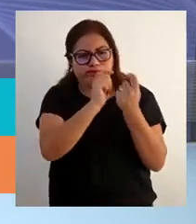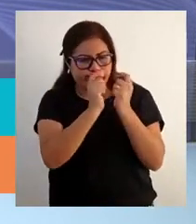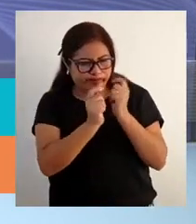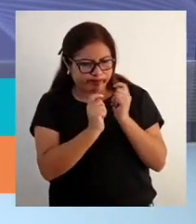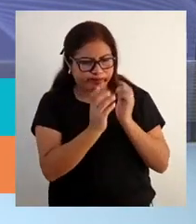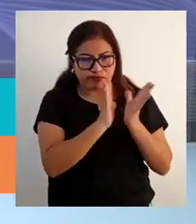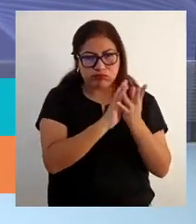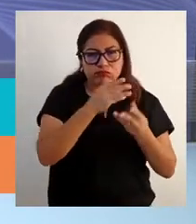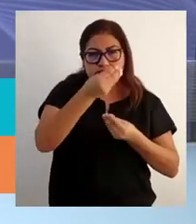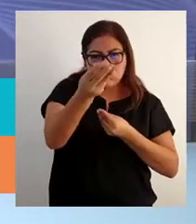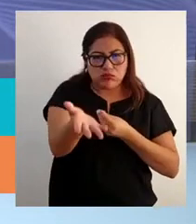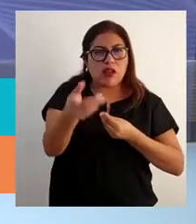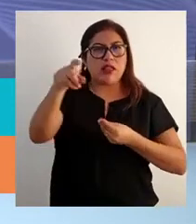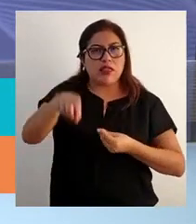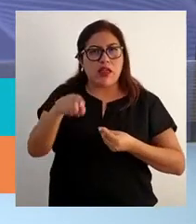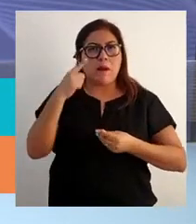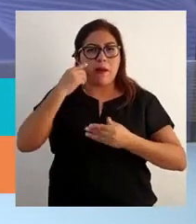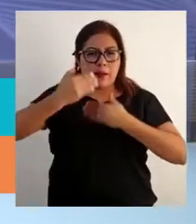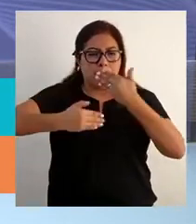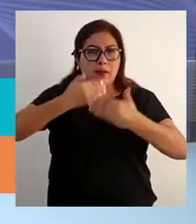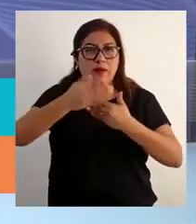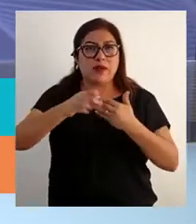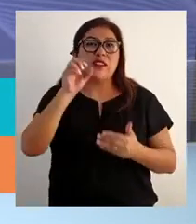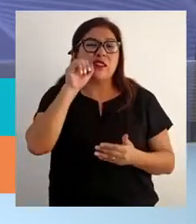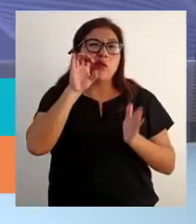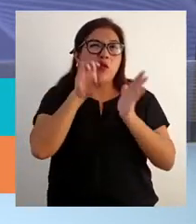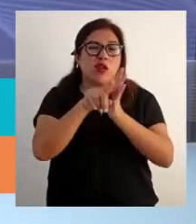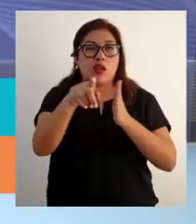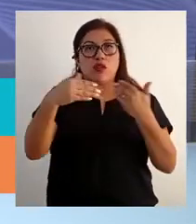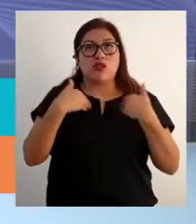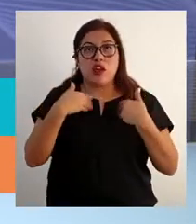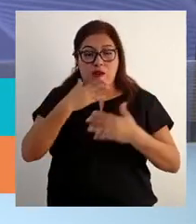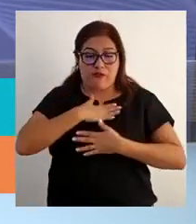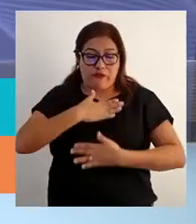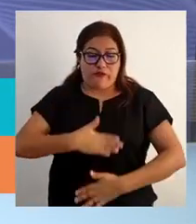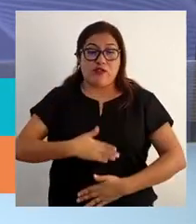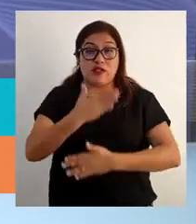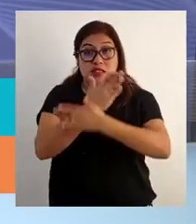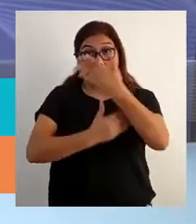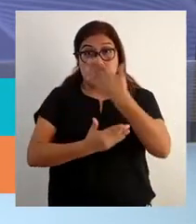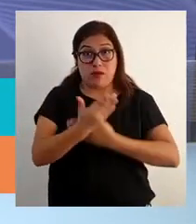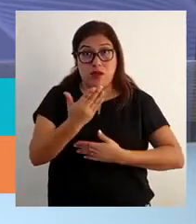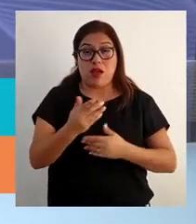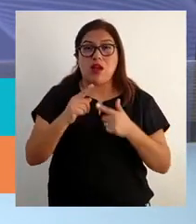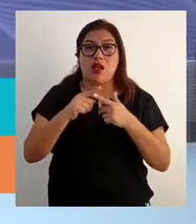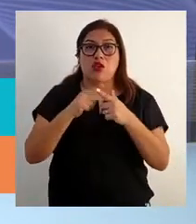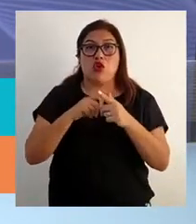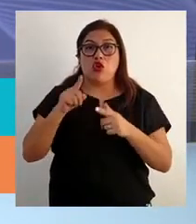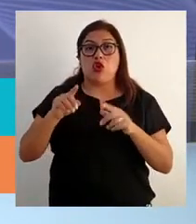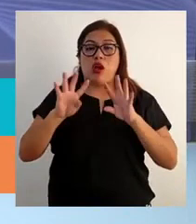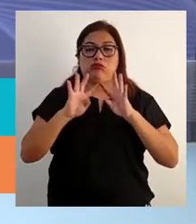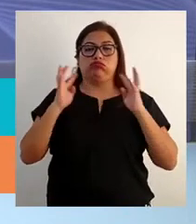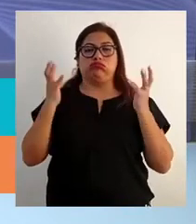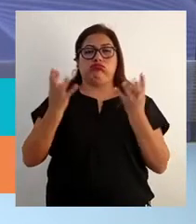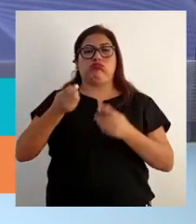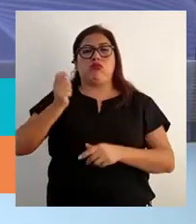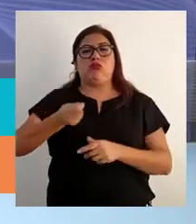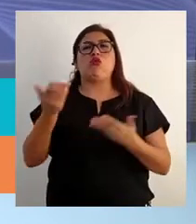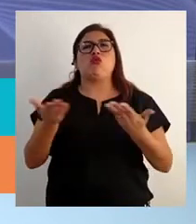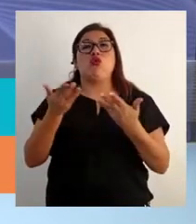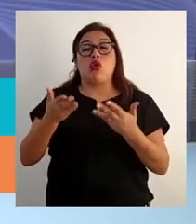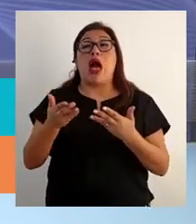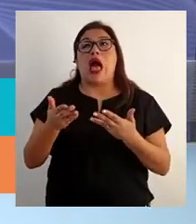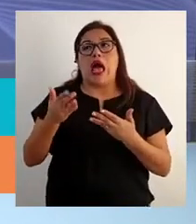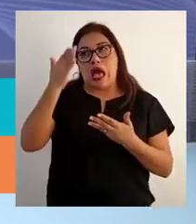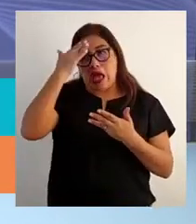necesarios al procedimiento, ¿no? Por ejemplo, si tiene discapacidad física, de repente para que la audiencia realizarse sea en un local, si